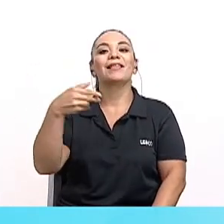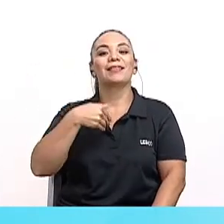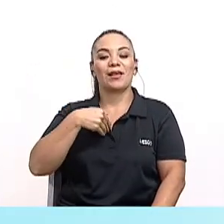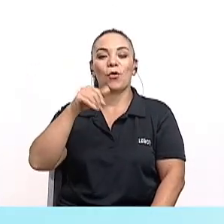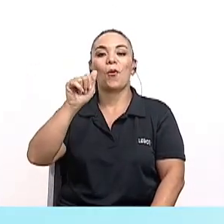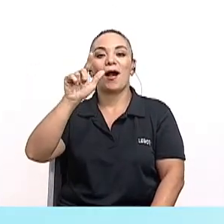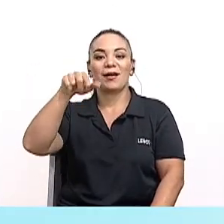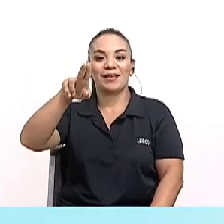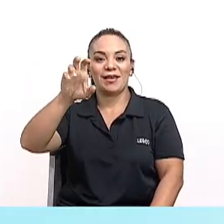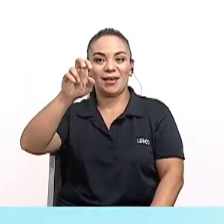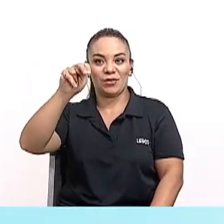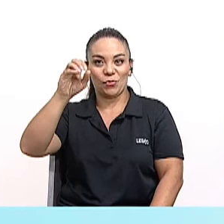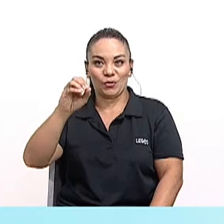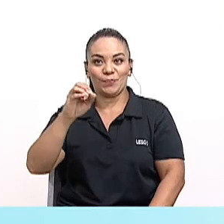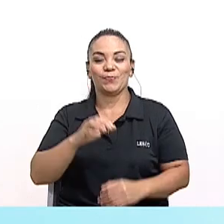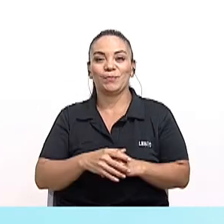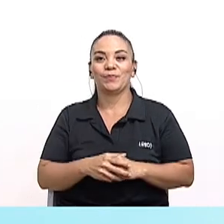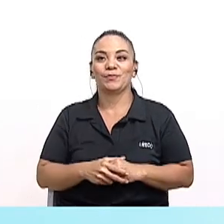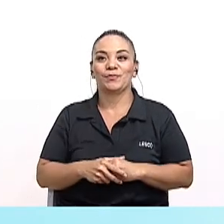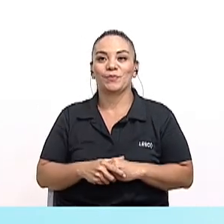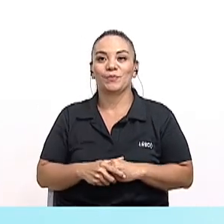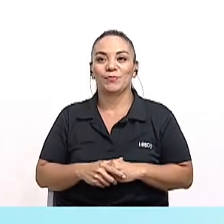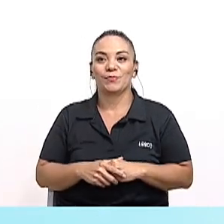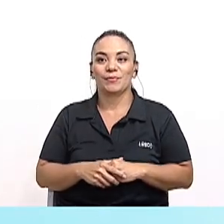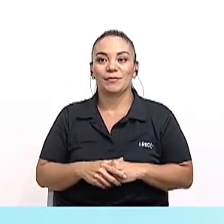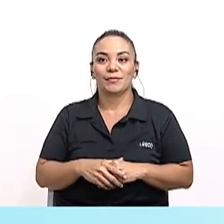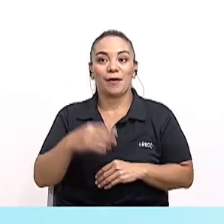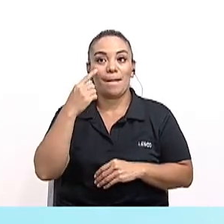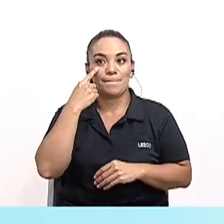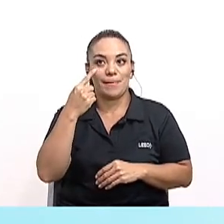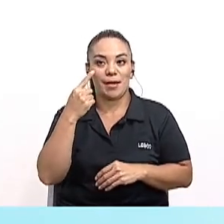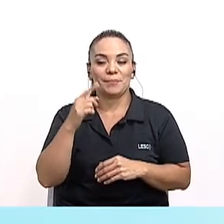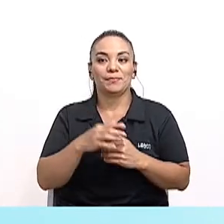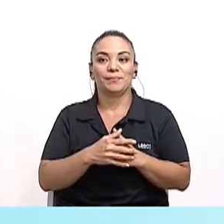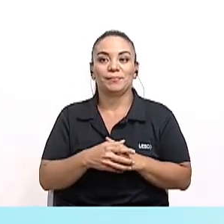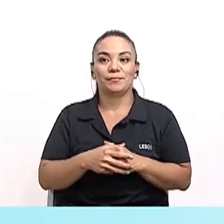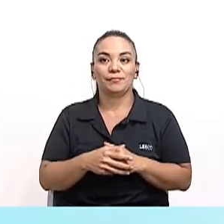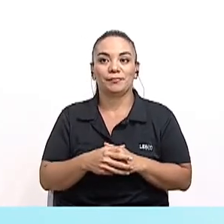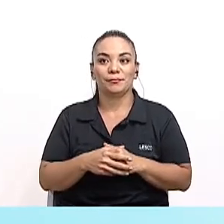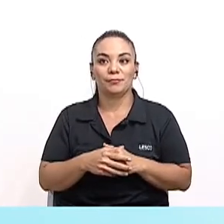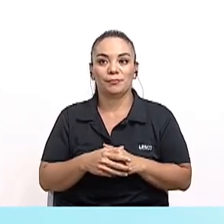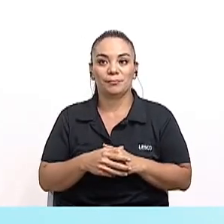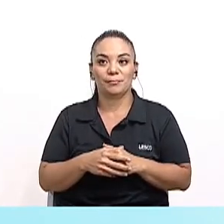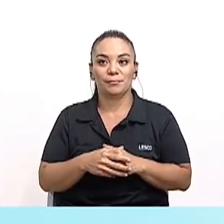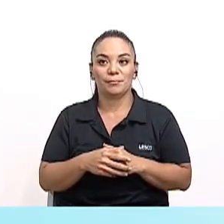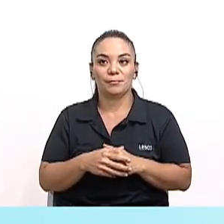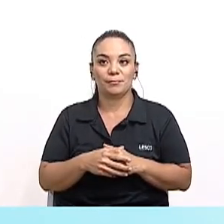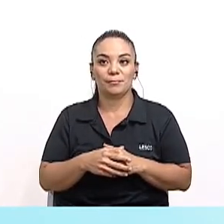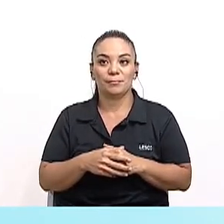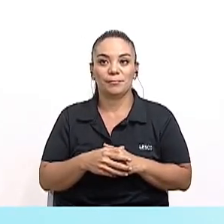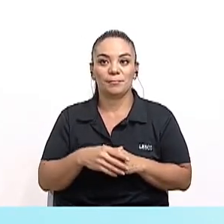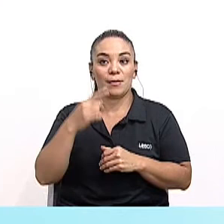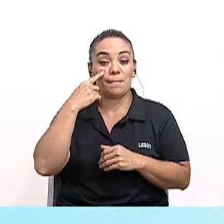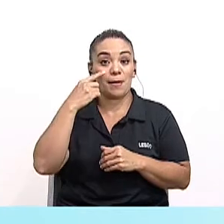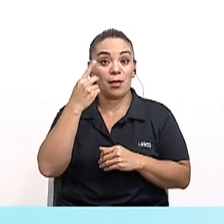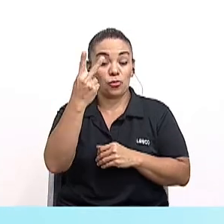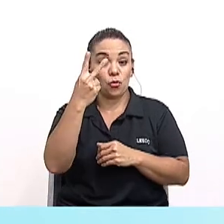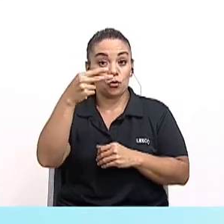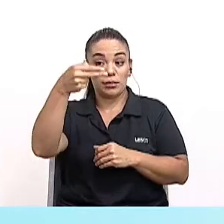alqueno. Vamos a verlo acá en mi mano cómo es eso. Repito, tengo que quitar 2